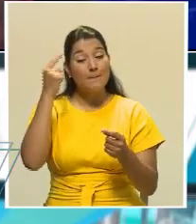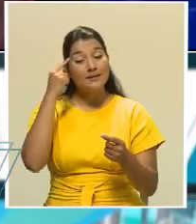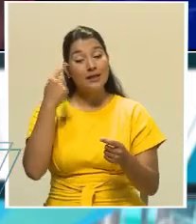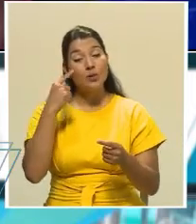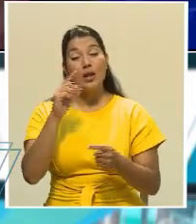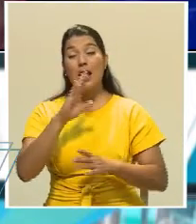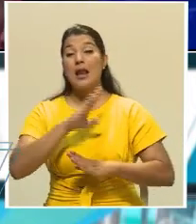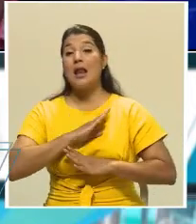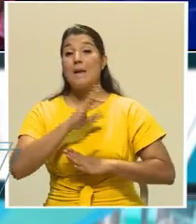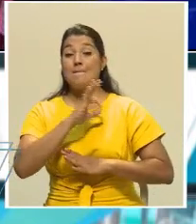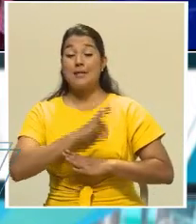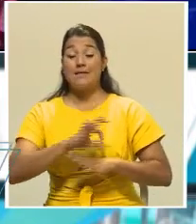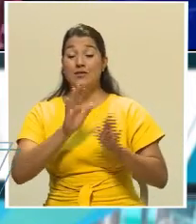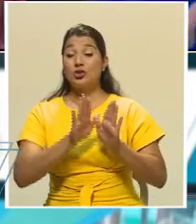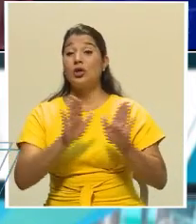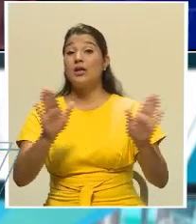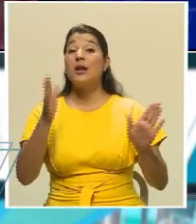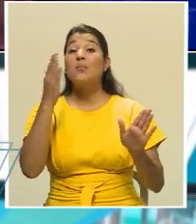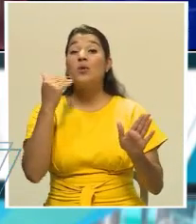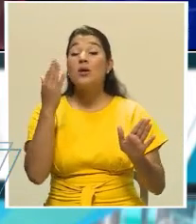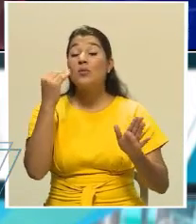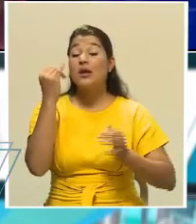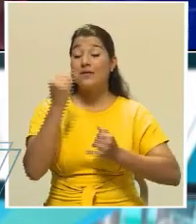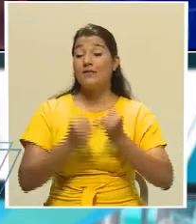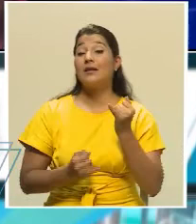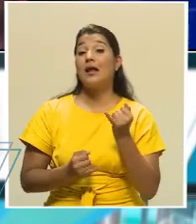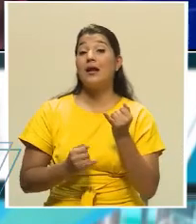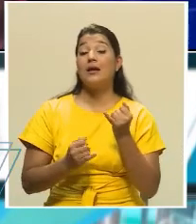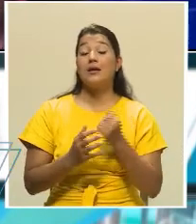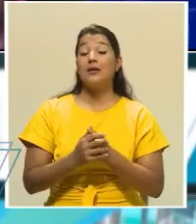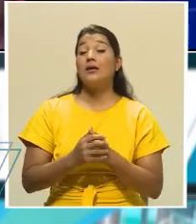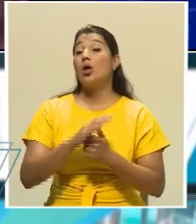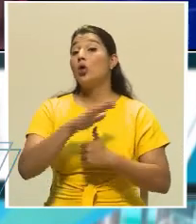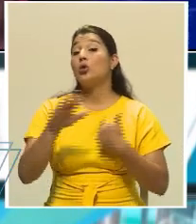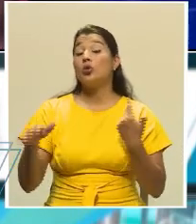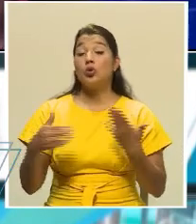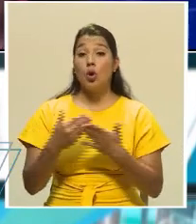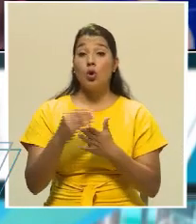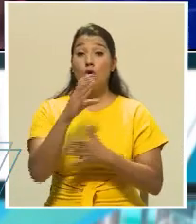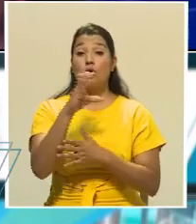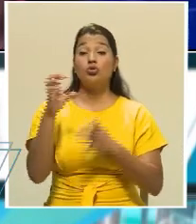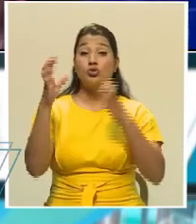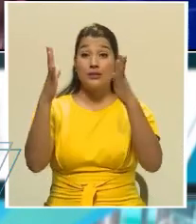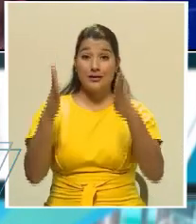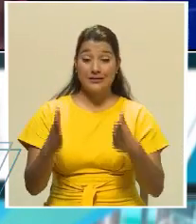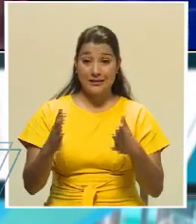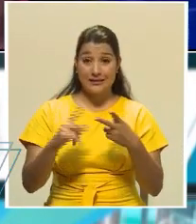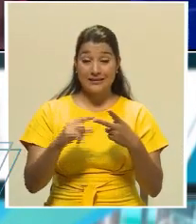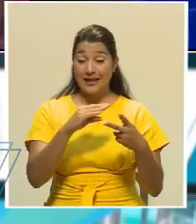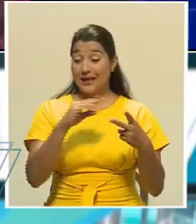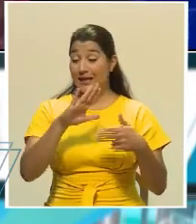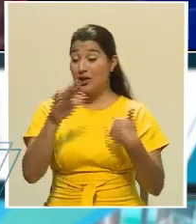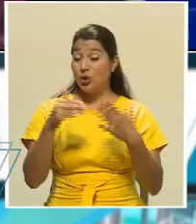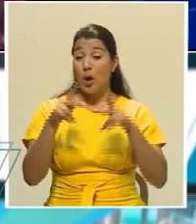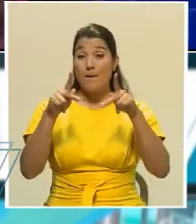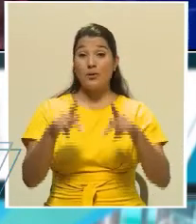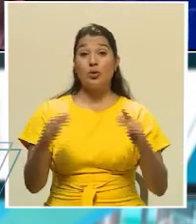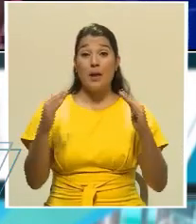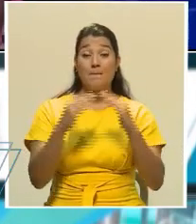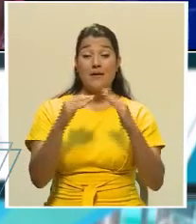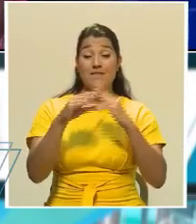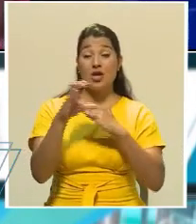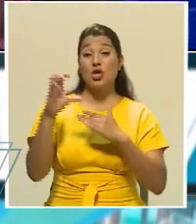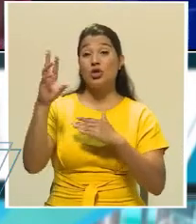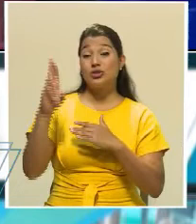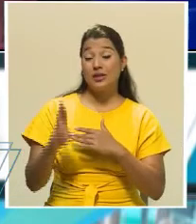bienestar general, porque al fin de cuentas todos los costarricenses, todos los habitantes de este país somos